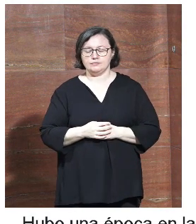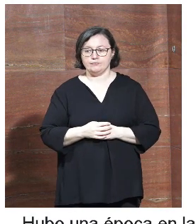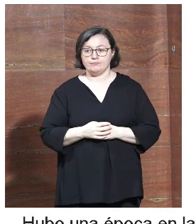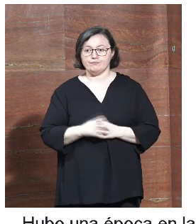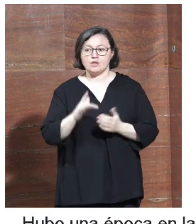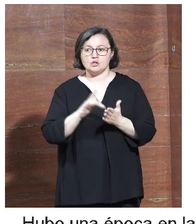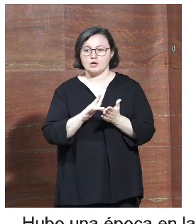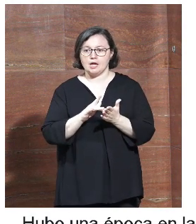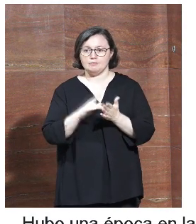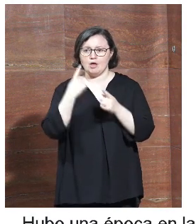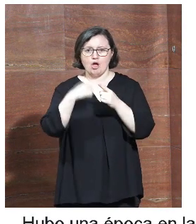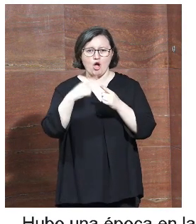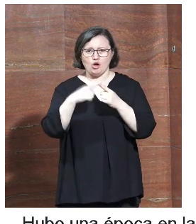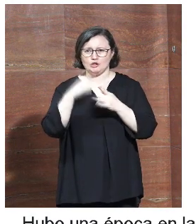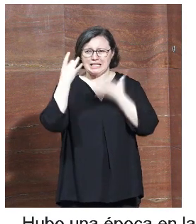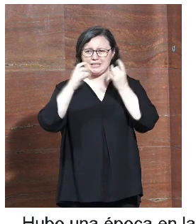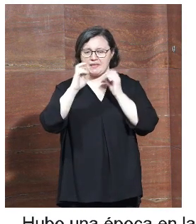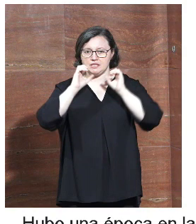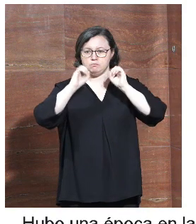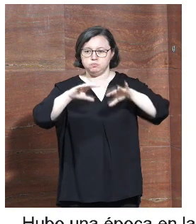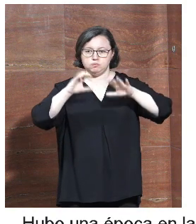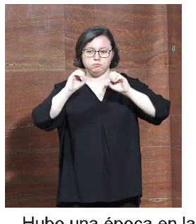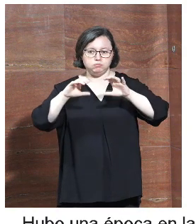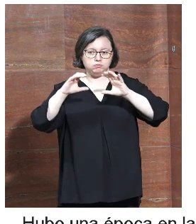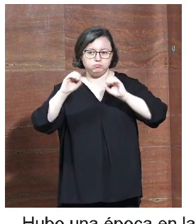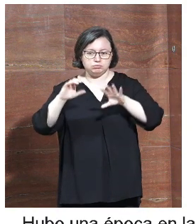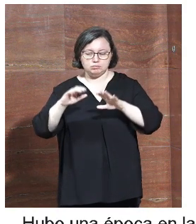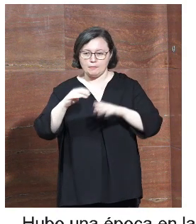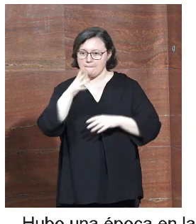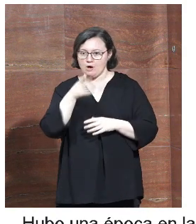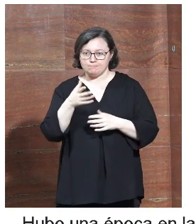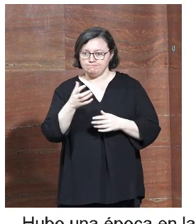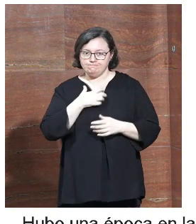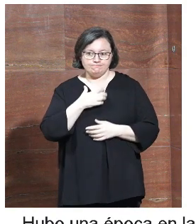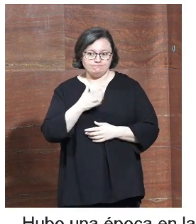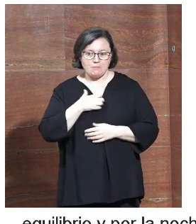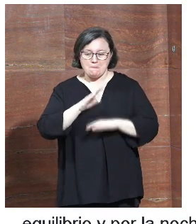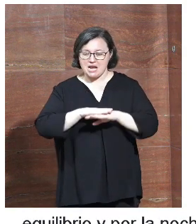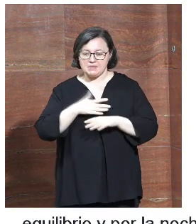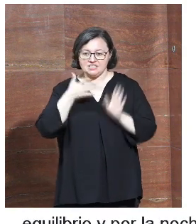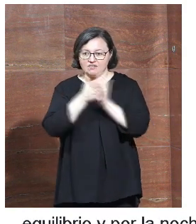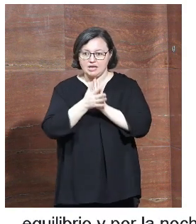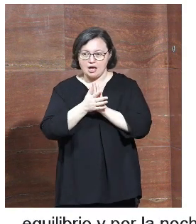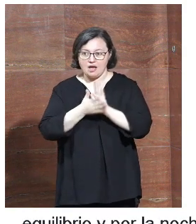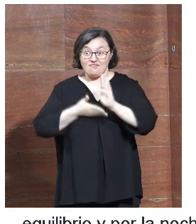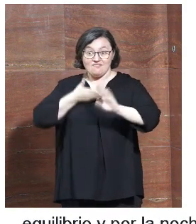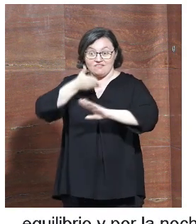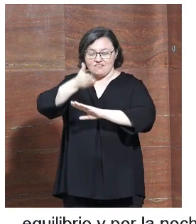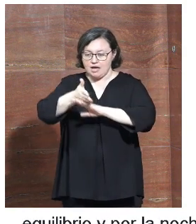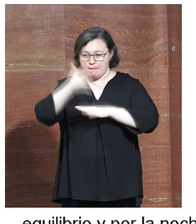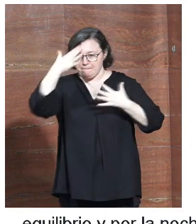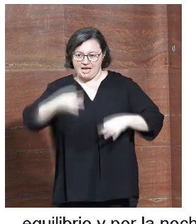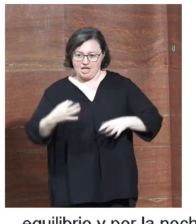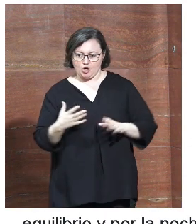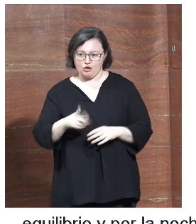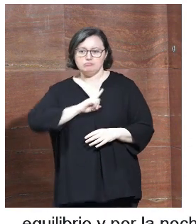Y tuve que dejar de hacer un montón de cosas que me gustaban porque realmente eran para mí un peligro.